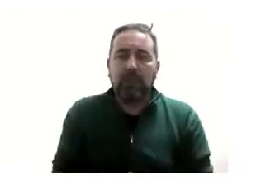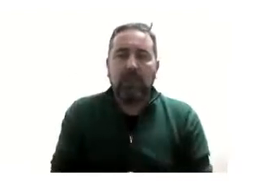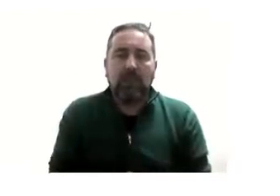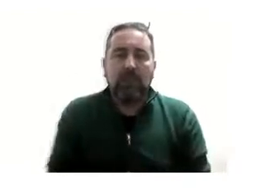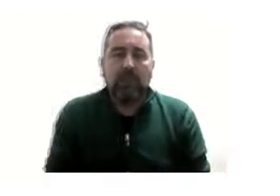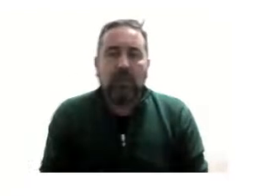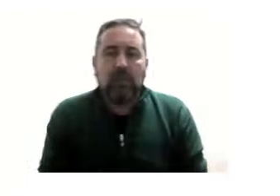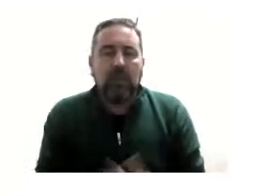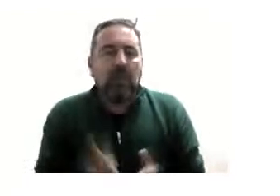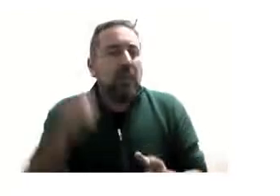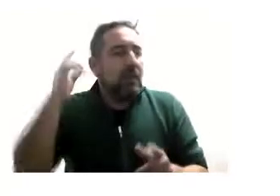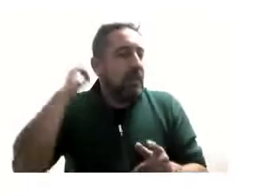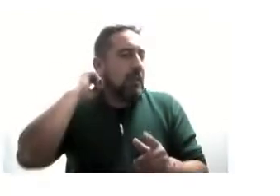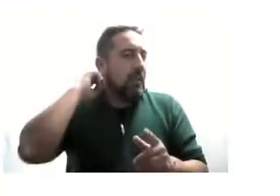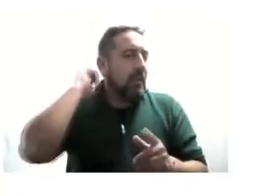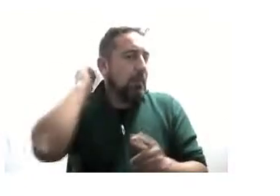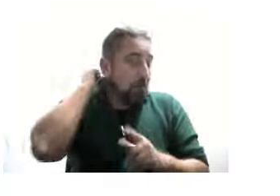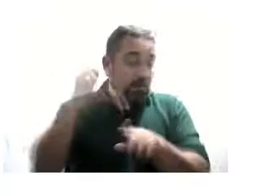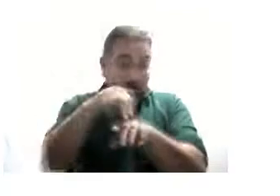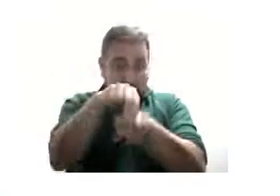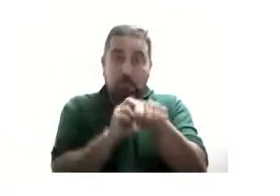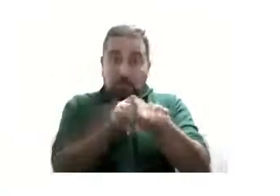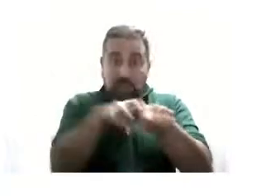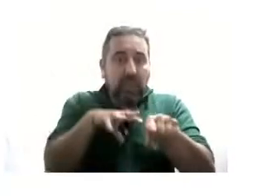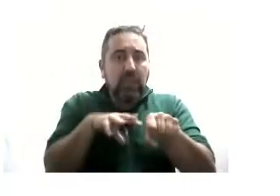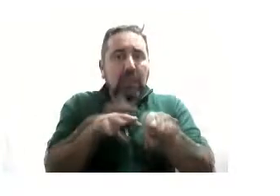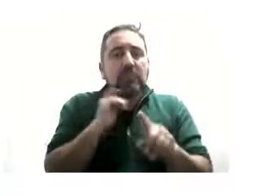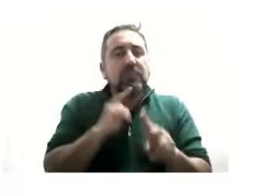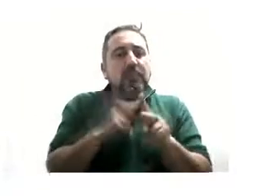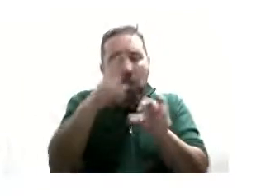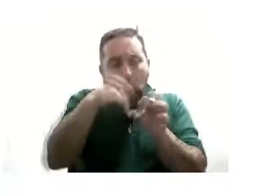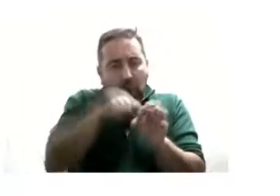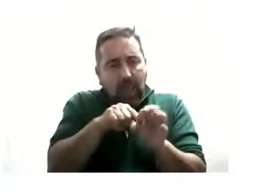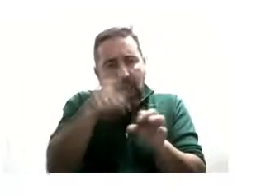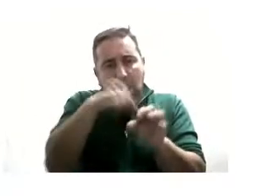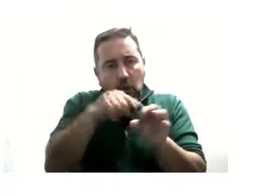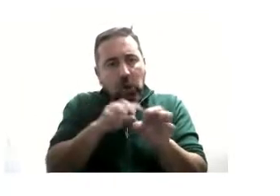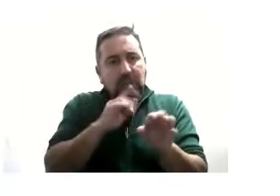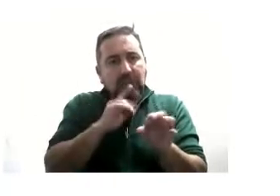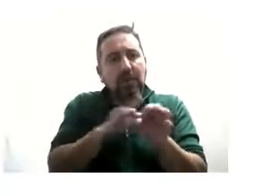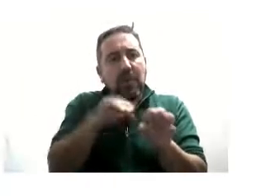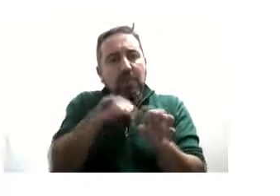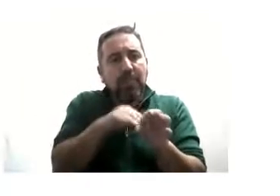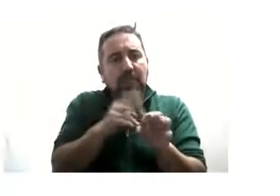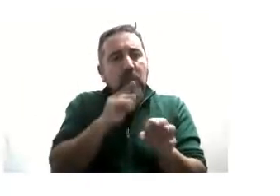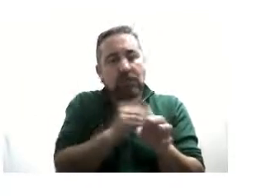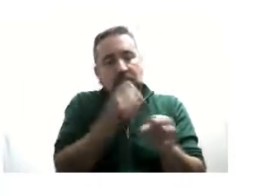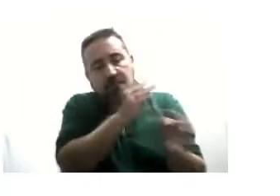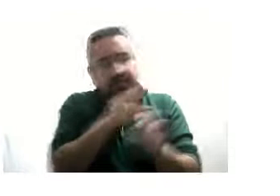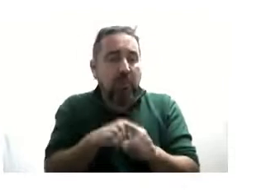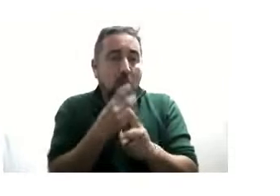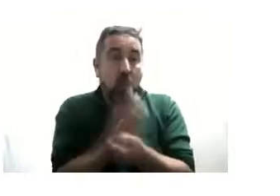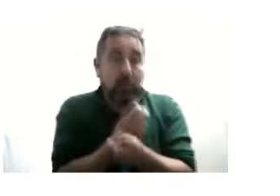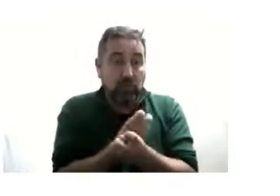muchas posibilidades de que se produzca una osificación de la cóclea, es decir, la cóclea en vez de tener una luz permeable se sustituye por hueso y eso